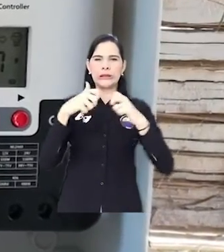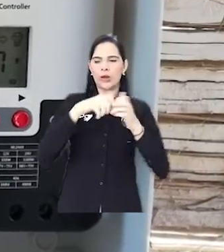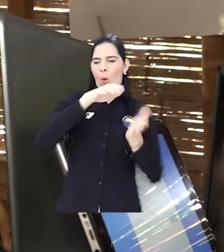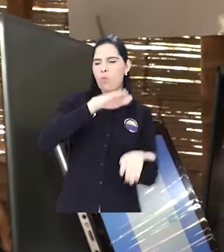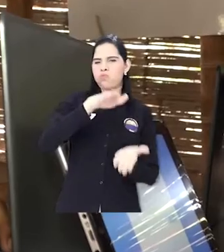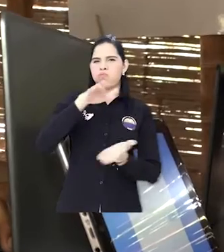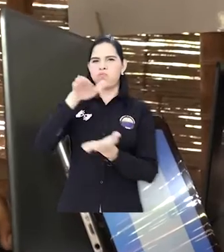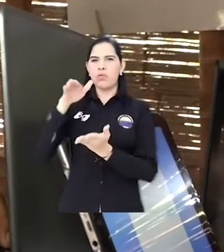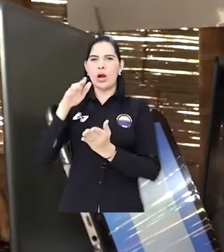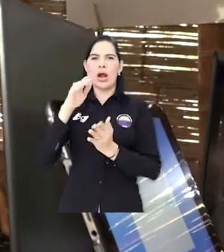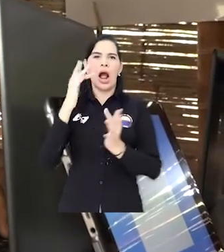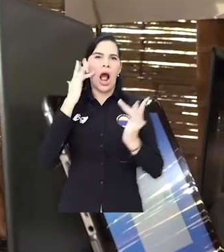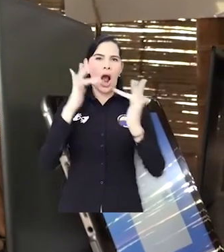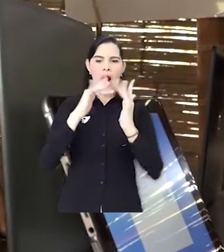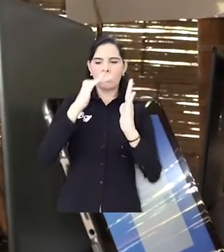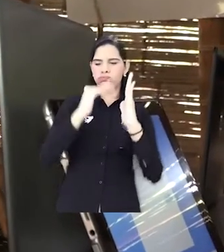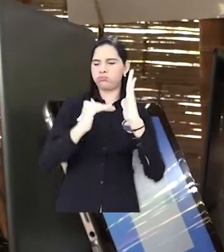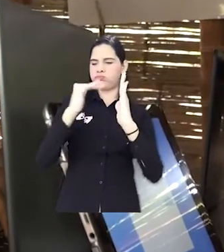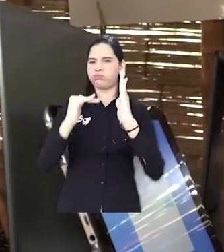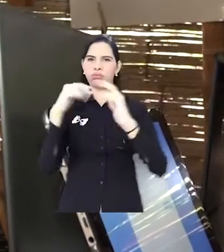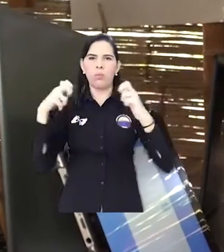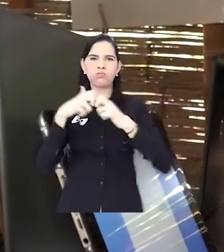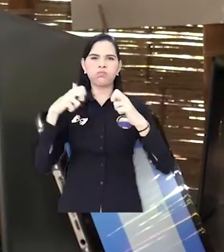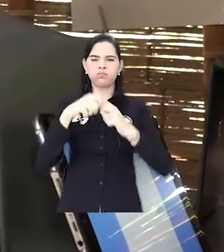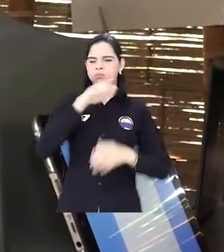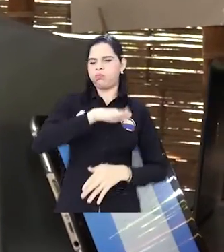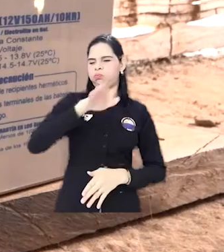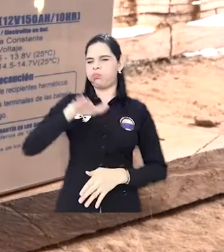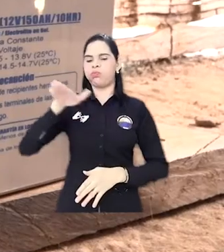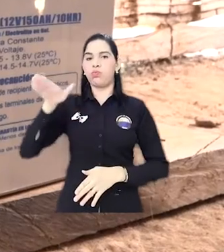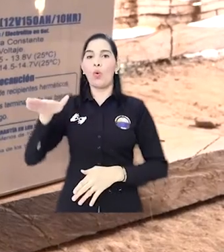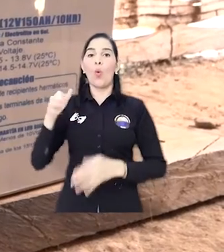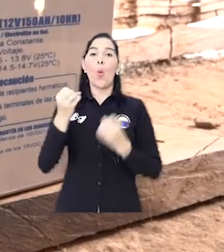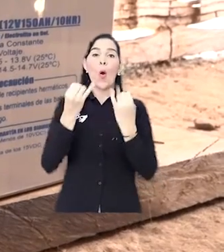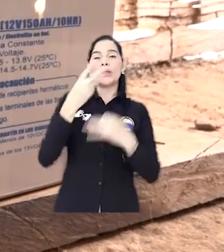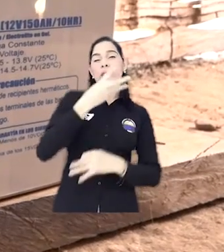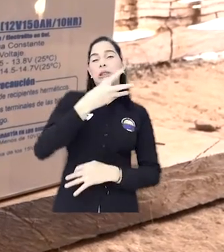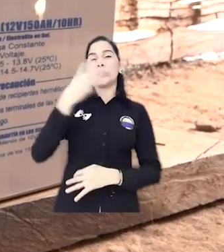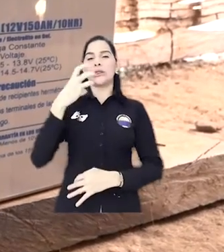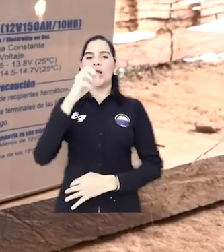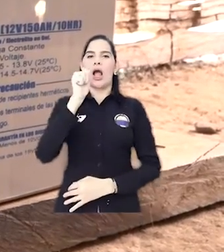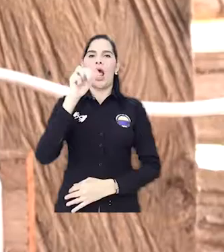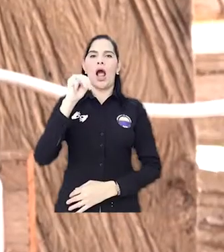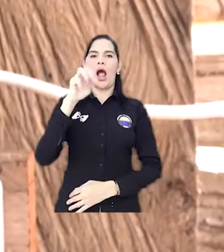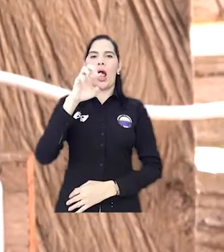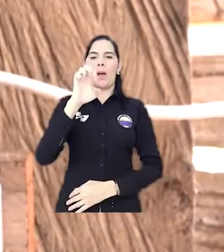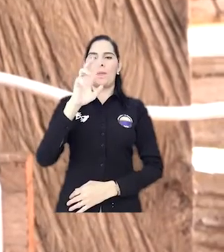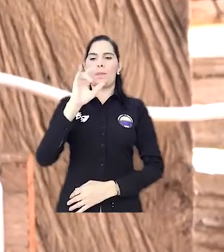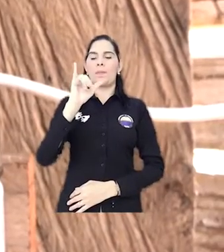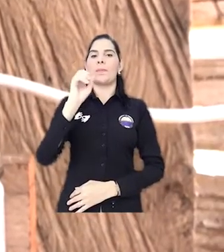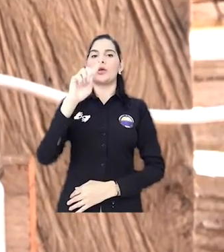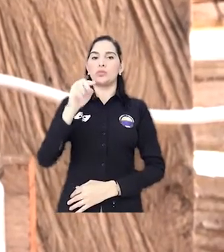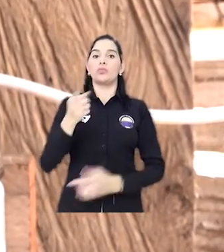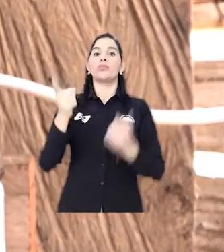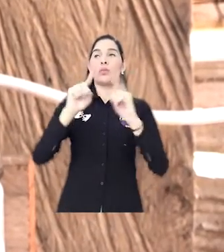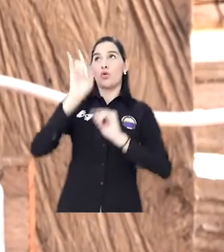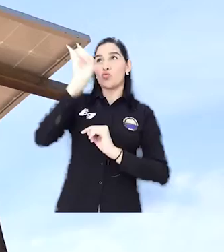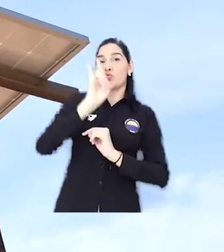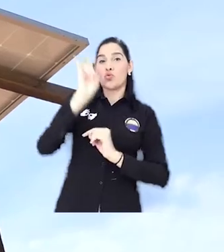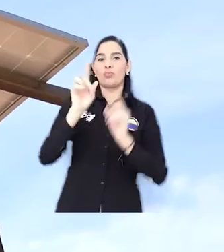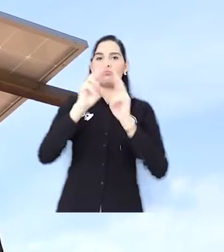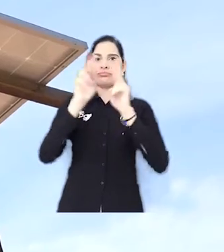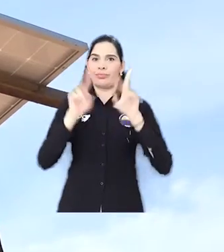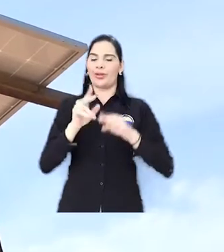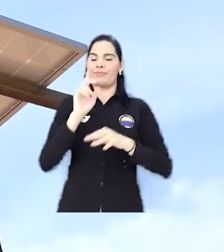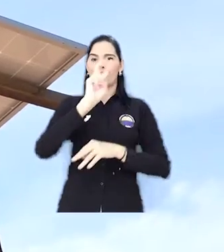vamos a mantener las baterías en los niveles adecuados de operación. Tenemos un banco de baterías de 300 amperios, aumenta también el tema de la conectividad a las